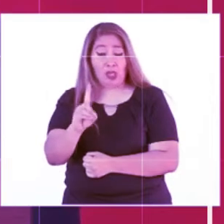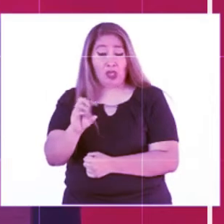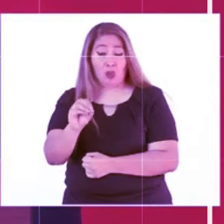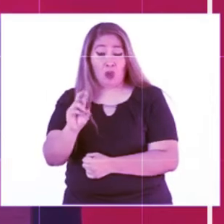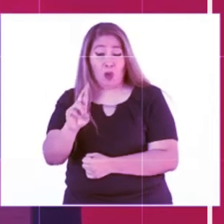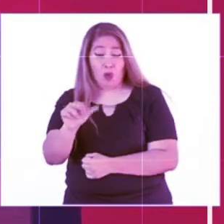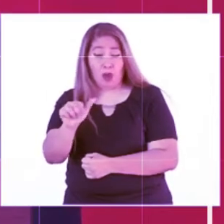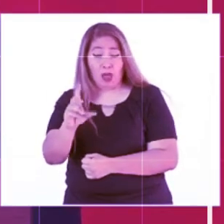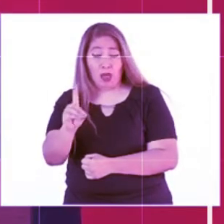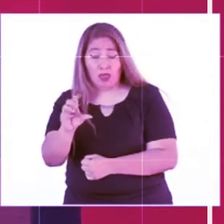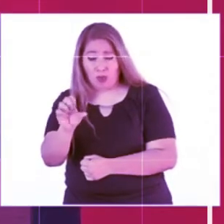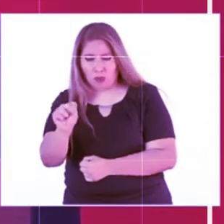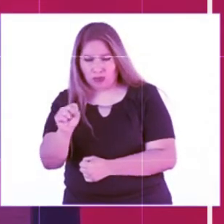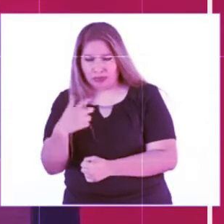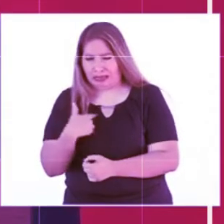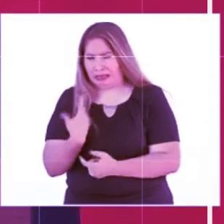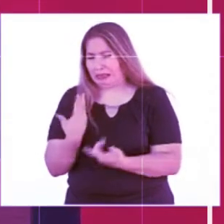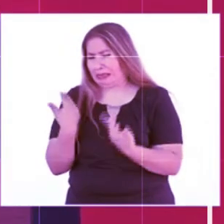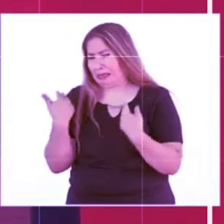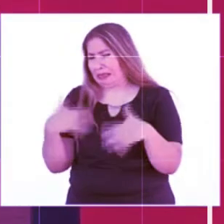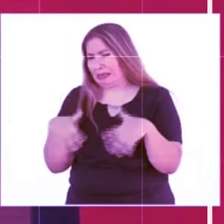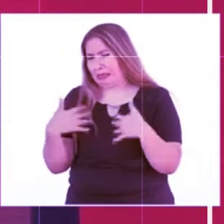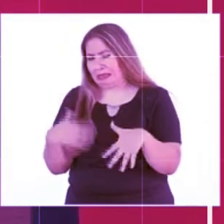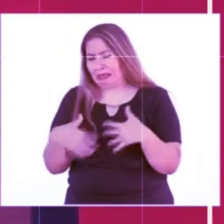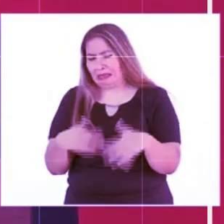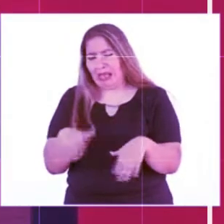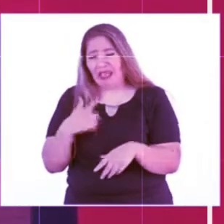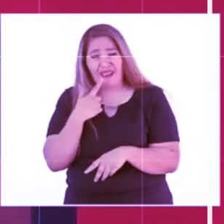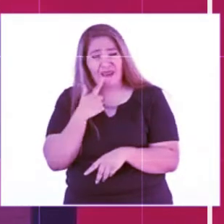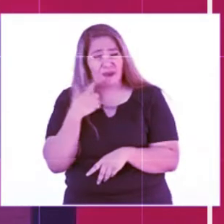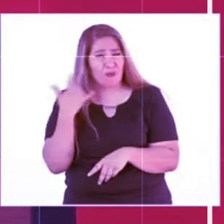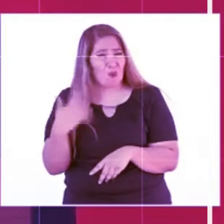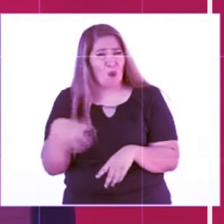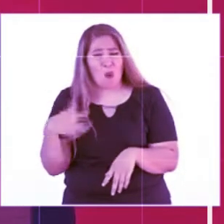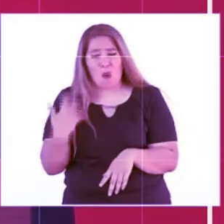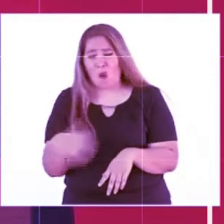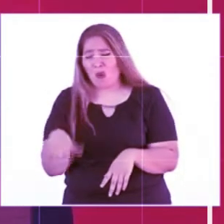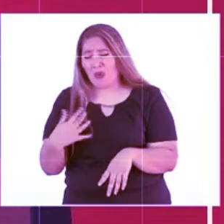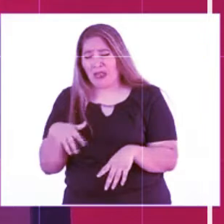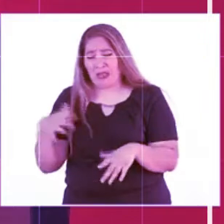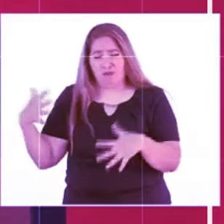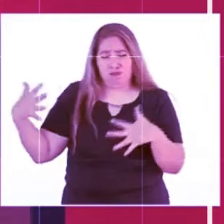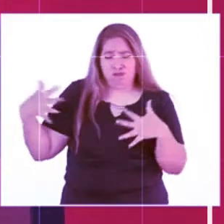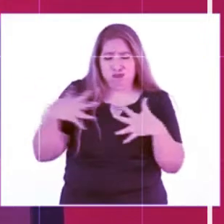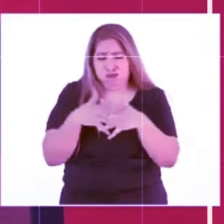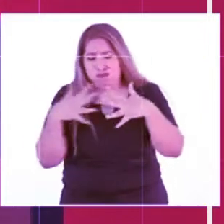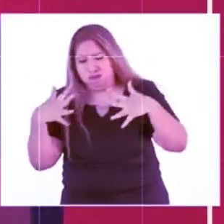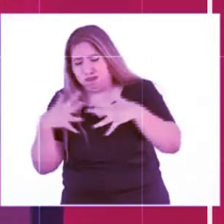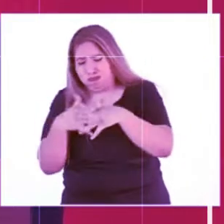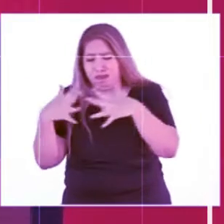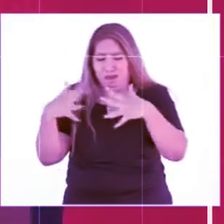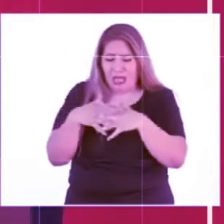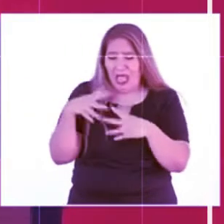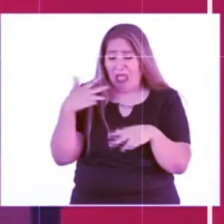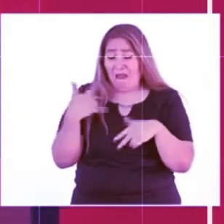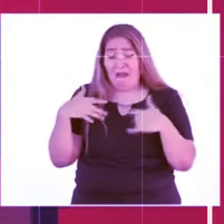Sobre estos episodios de barbarie, aún con toda la carga